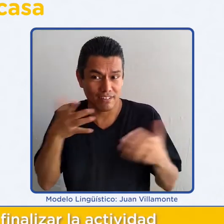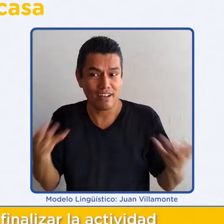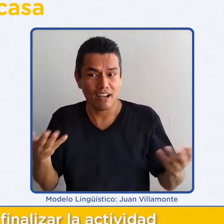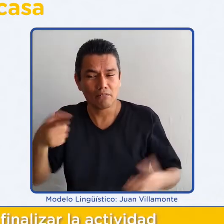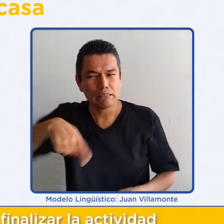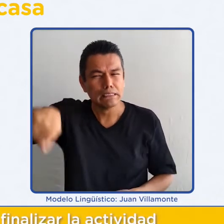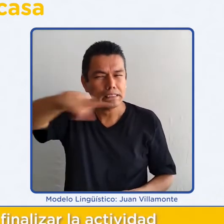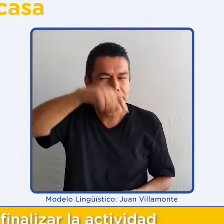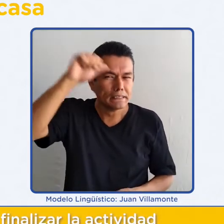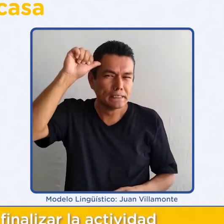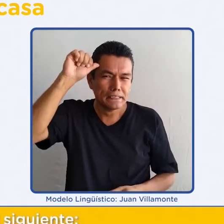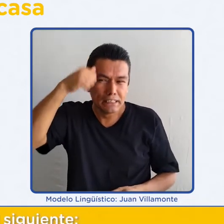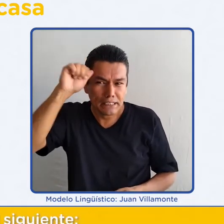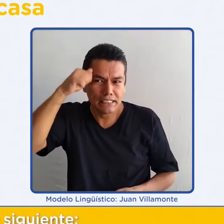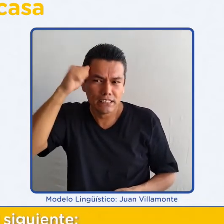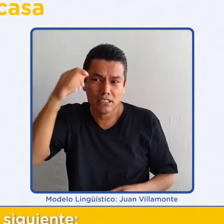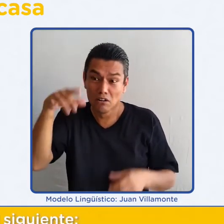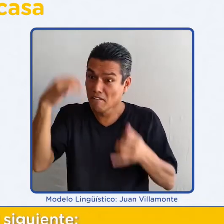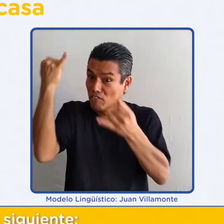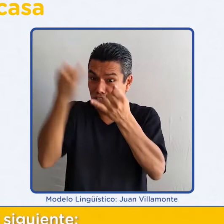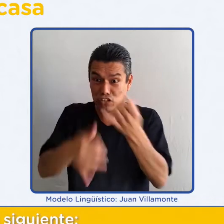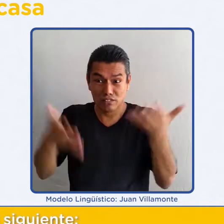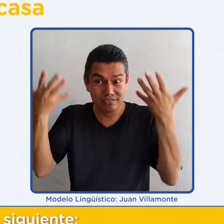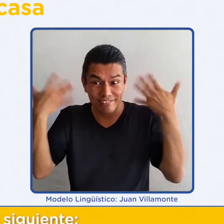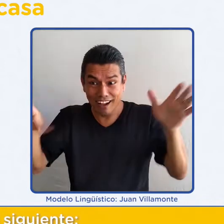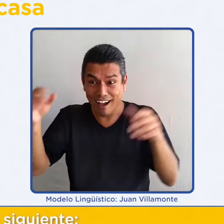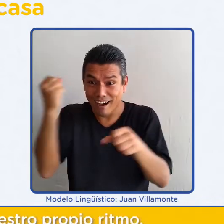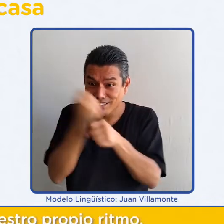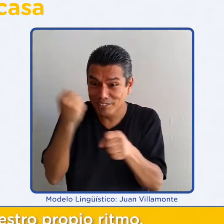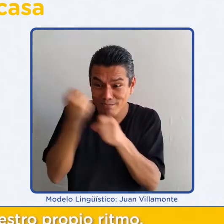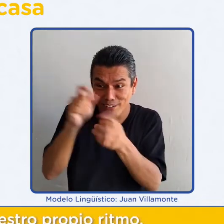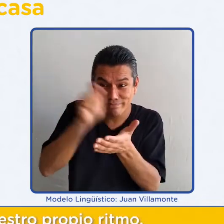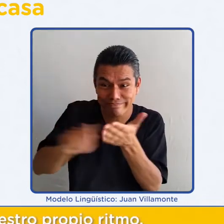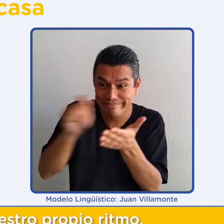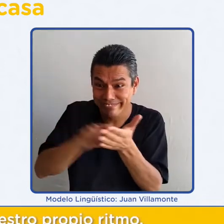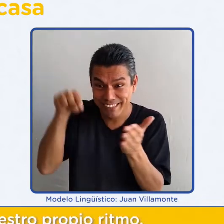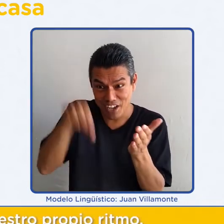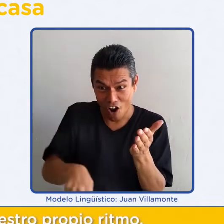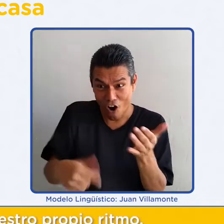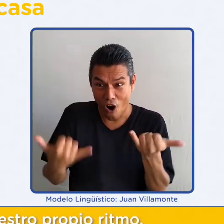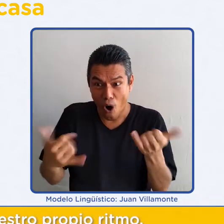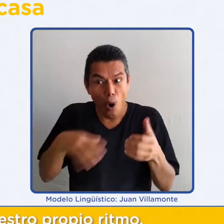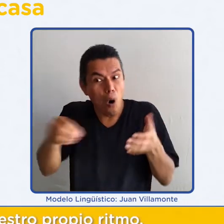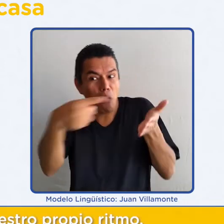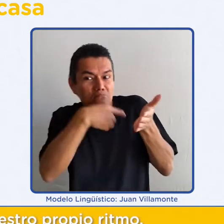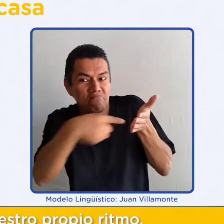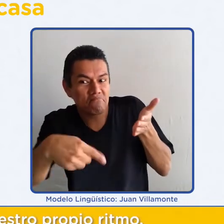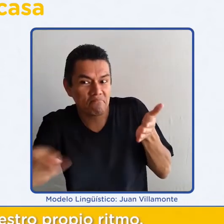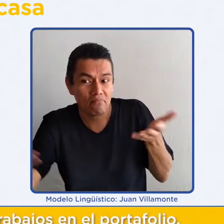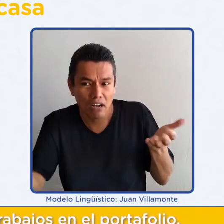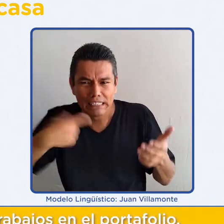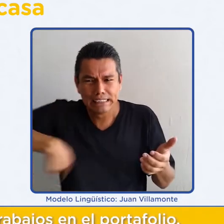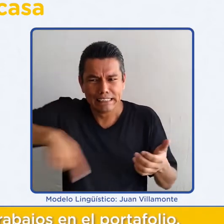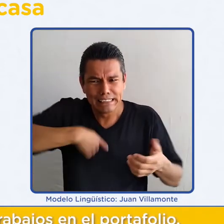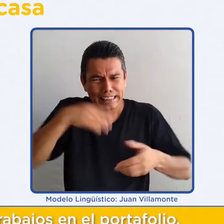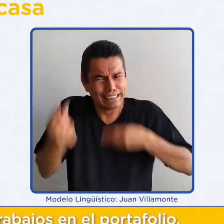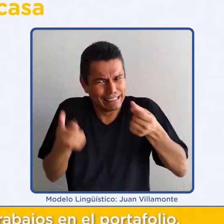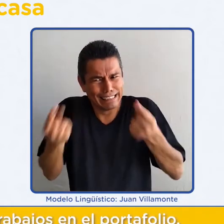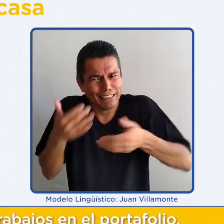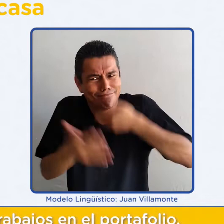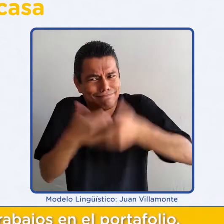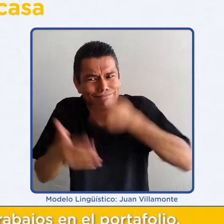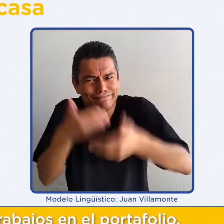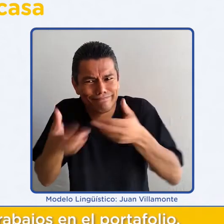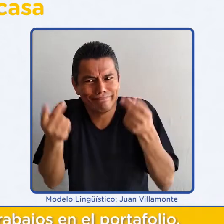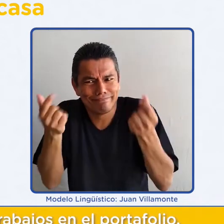que se puede finalizar la actividad el mismo día o al siguiente. Procuremos avanzar a nuestro propio ritmo. Asegurémonos